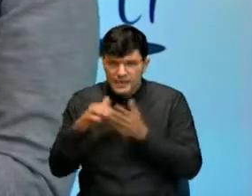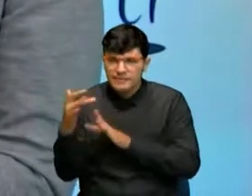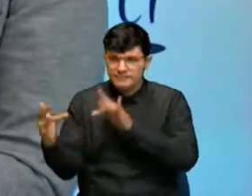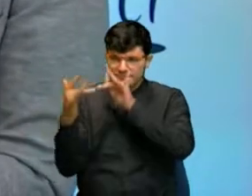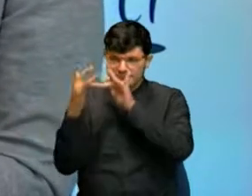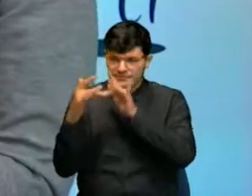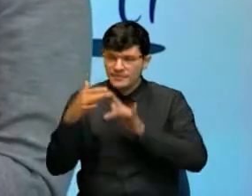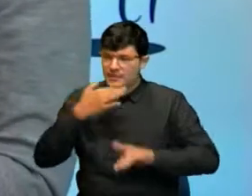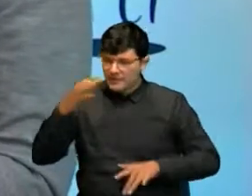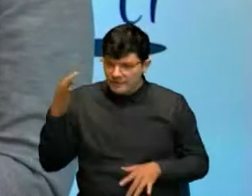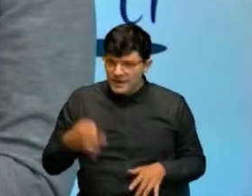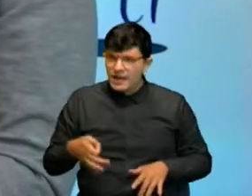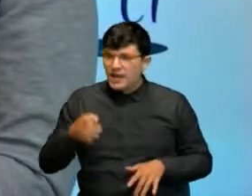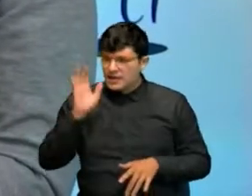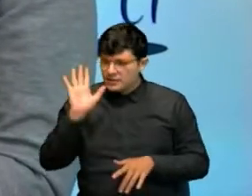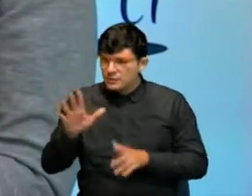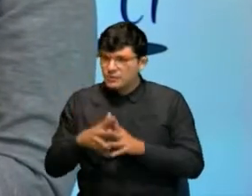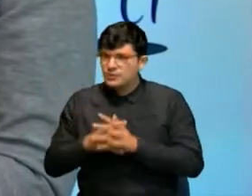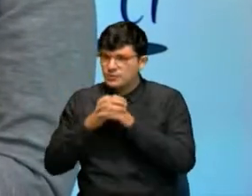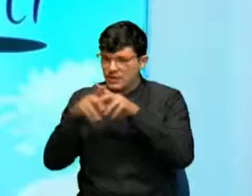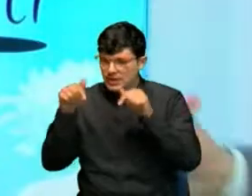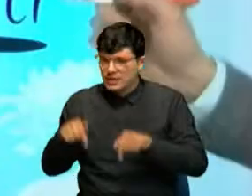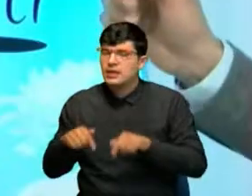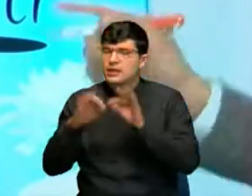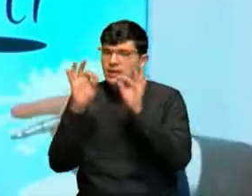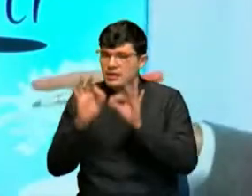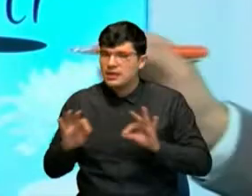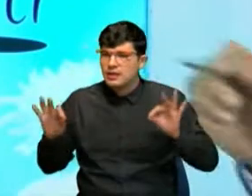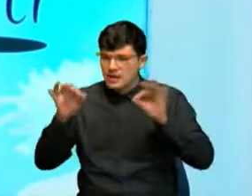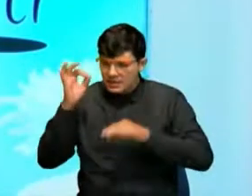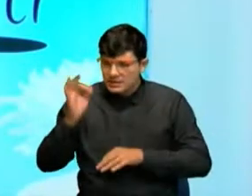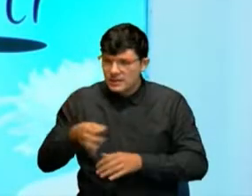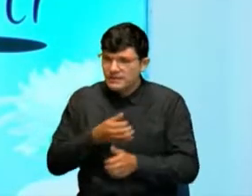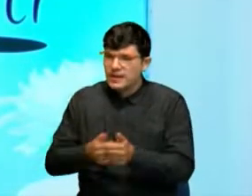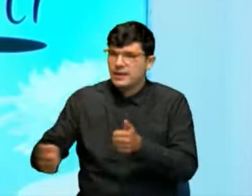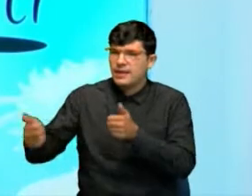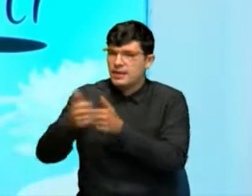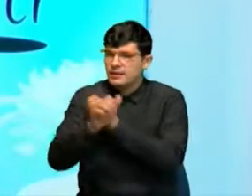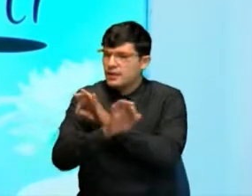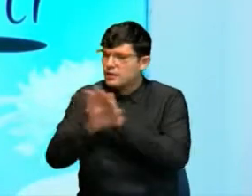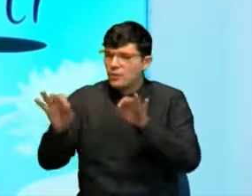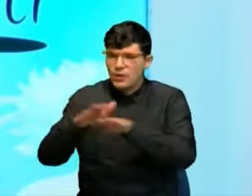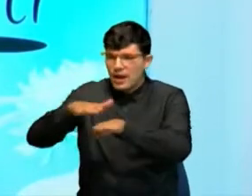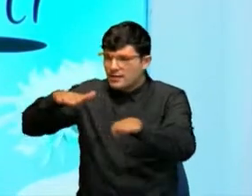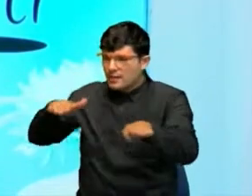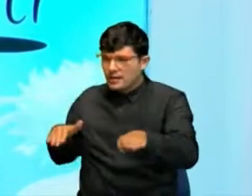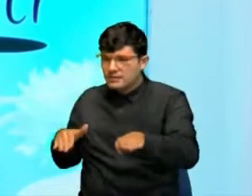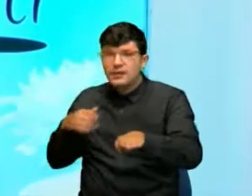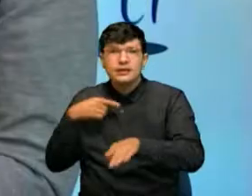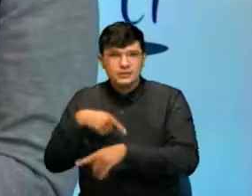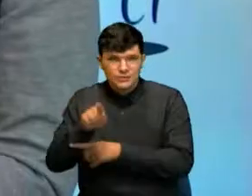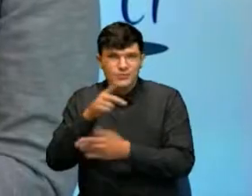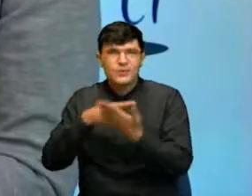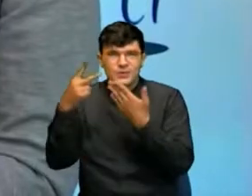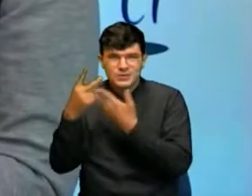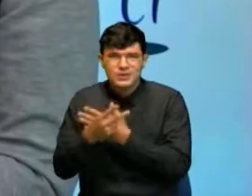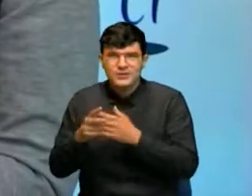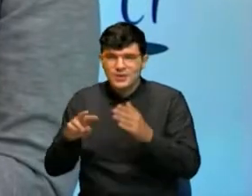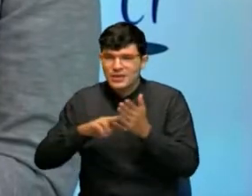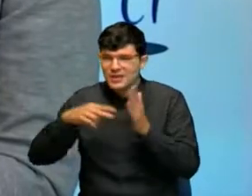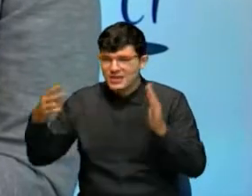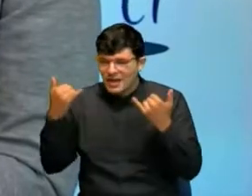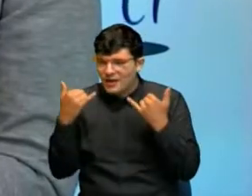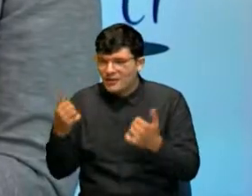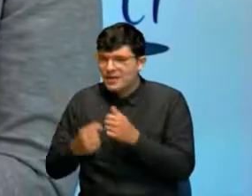santandereano, y así como reza en nuestro himno, siempre adelante ni un paso atrás con este proyecto de las TIC